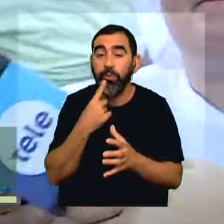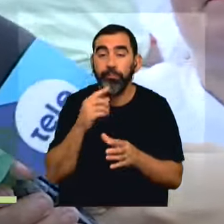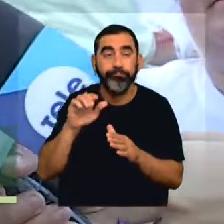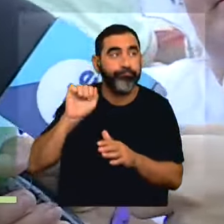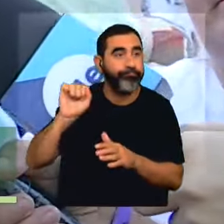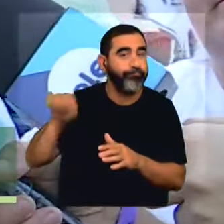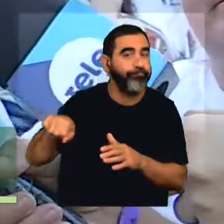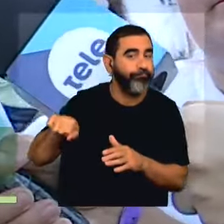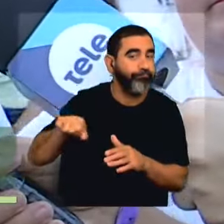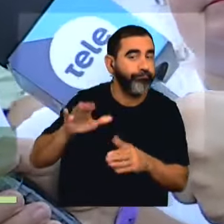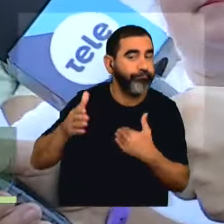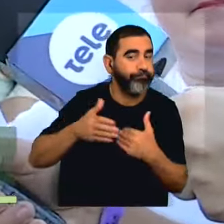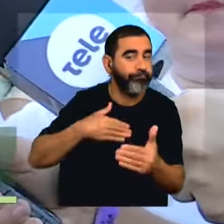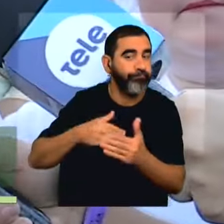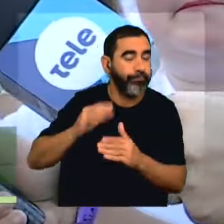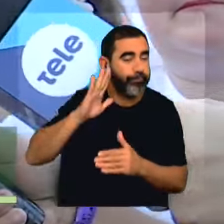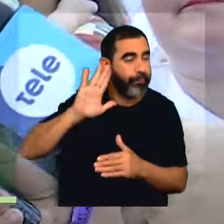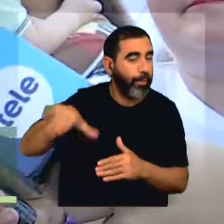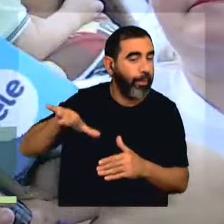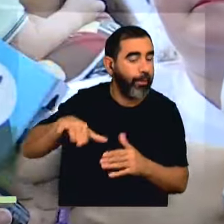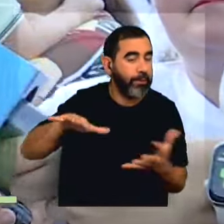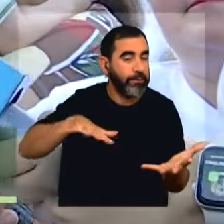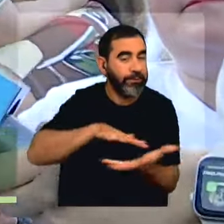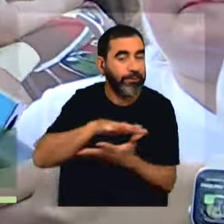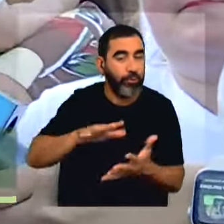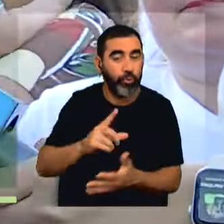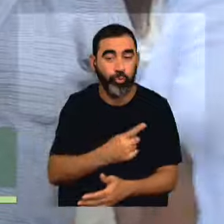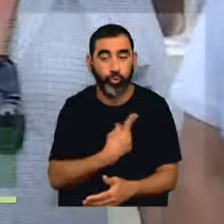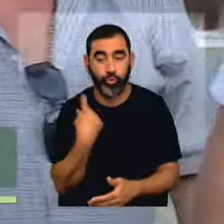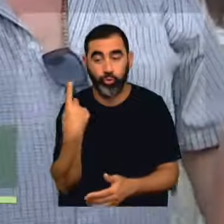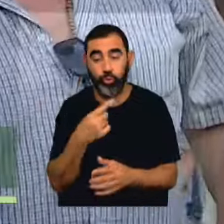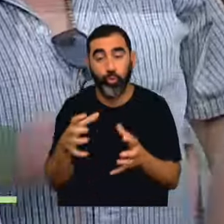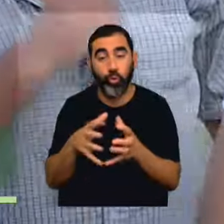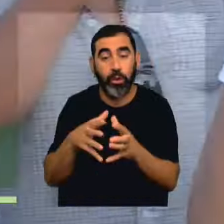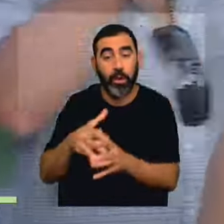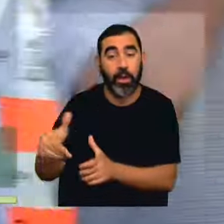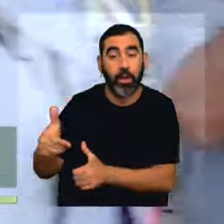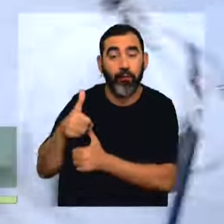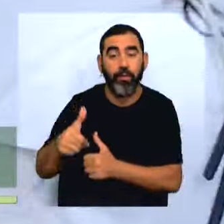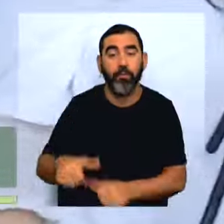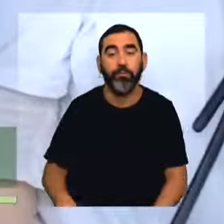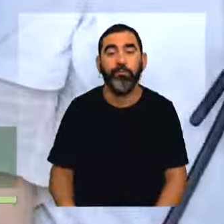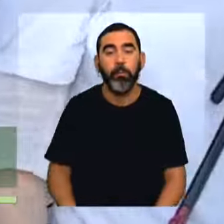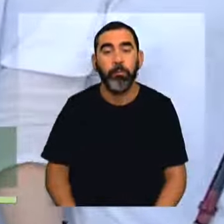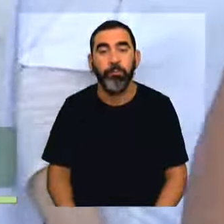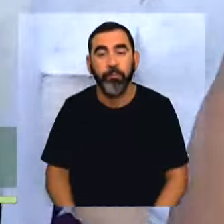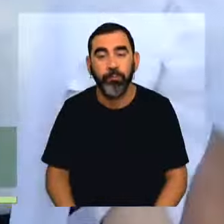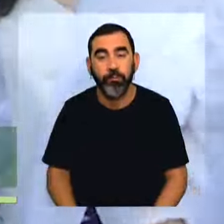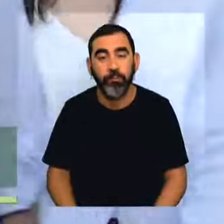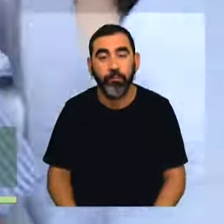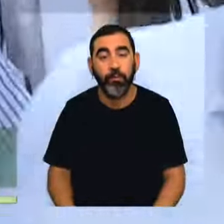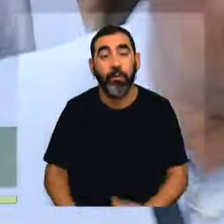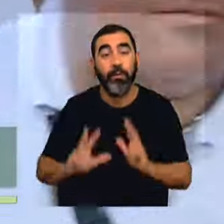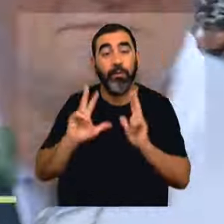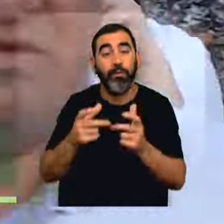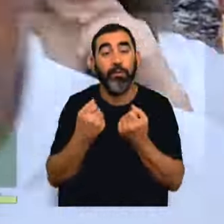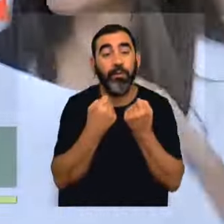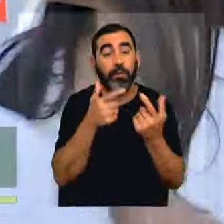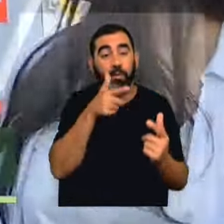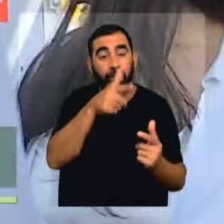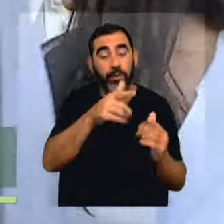para el costado han ignorado esta realidad y han dejado solo a Cabildo abierto en otros temas manini subrayó que las asignaciones